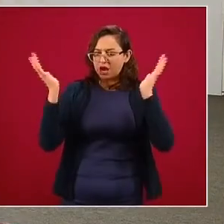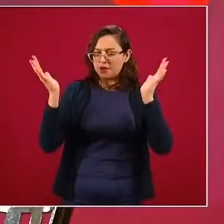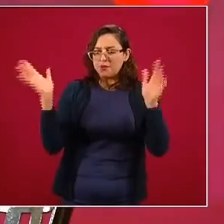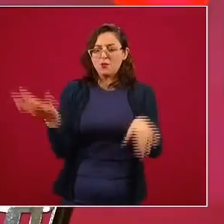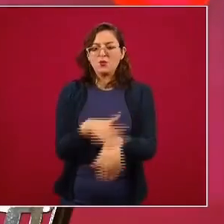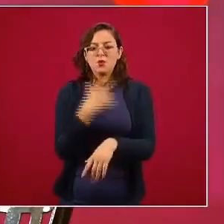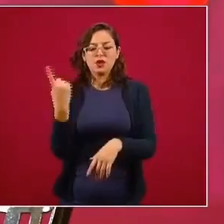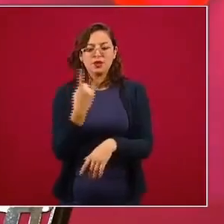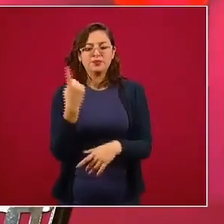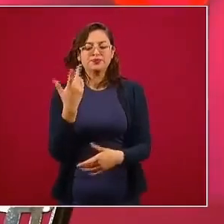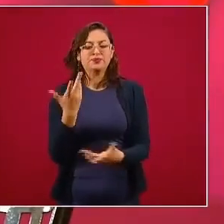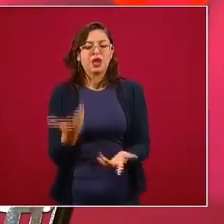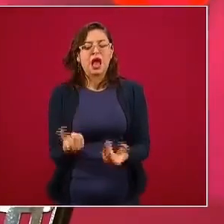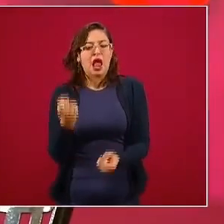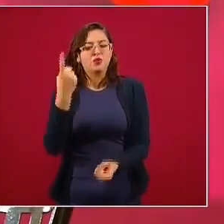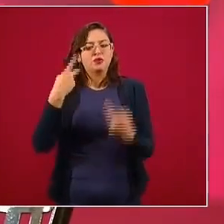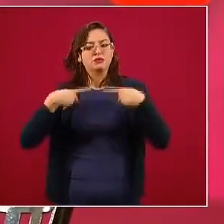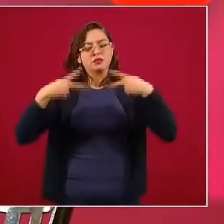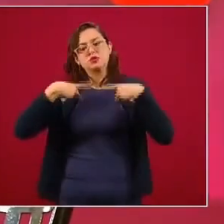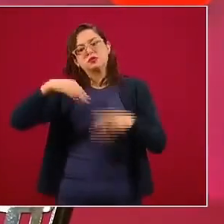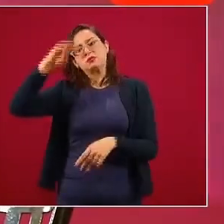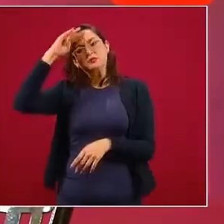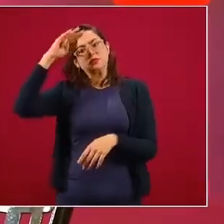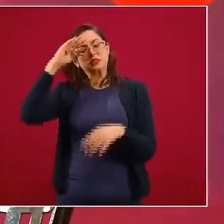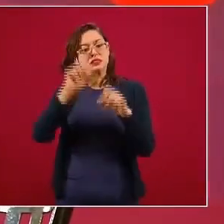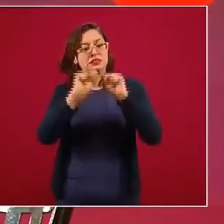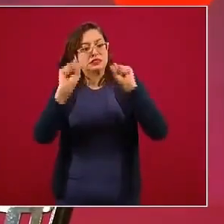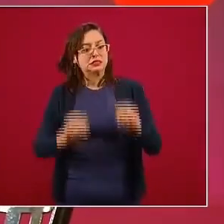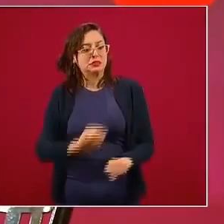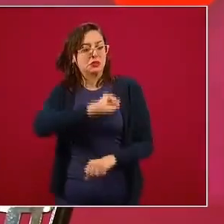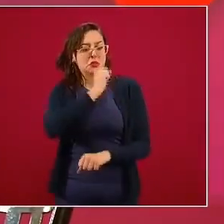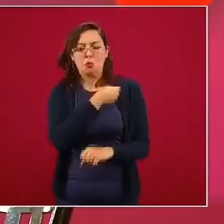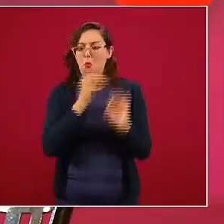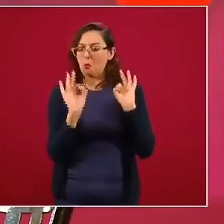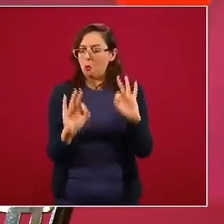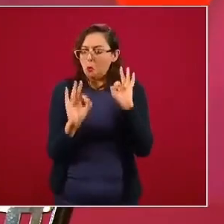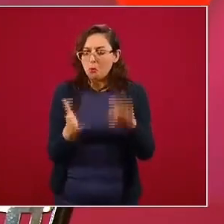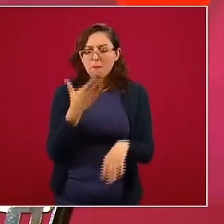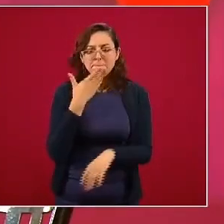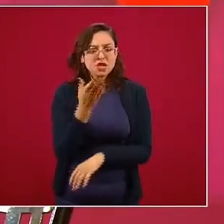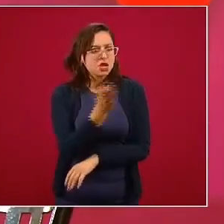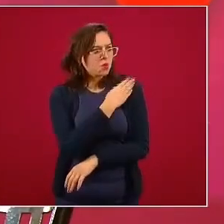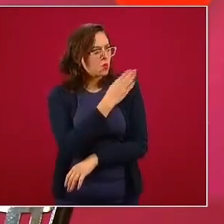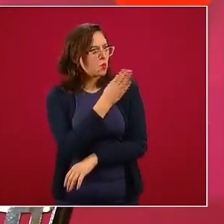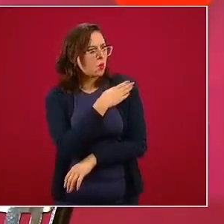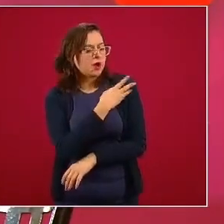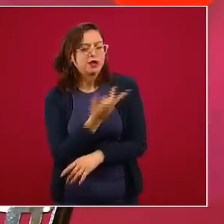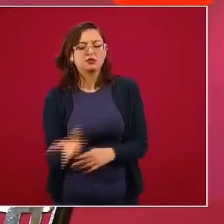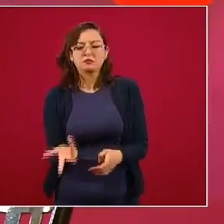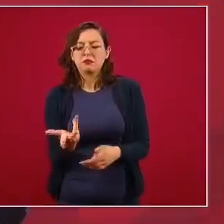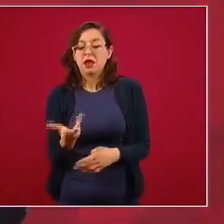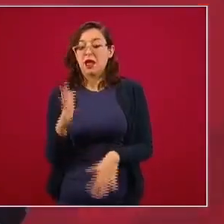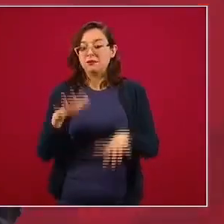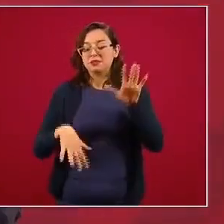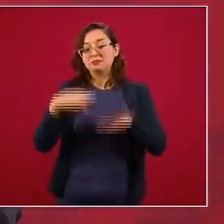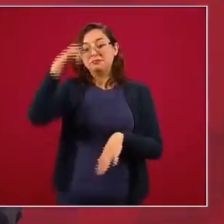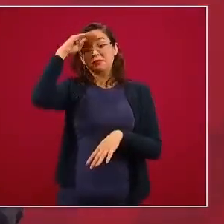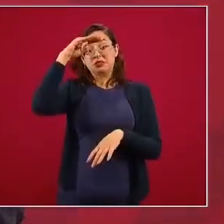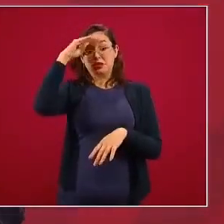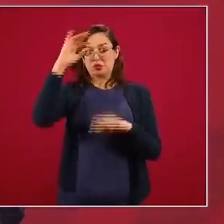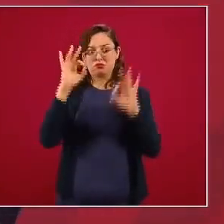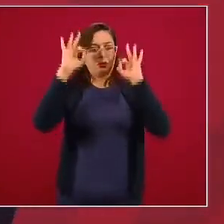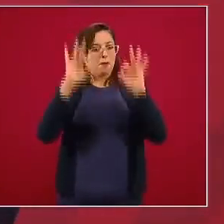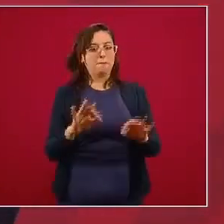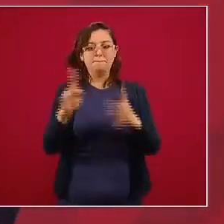cuando algunas personas tenían la percepción de que era un sistema muy bueno, era un sistema, algunos casi lo veían como